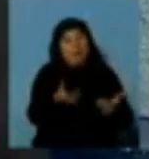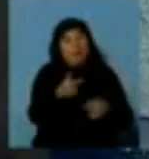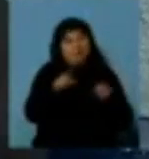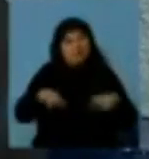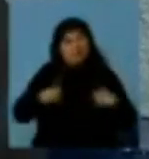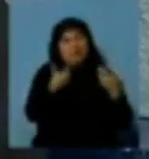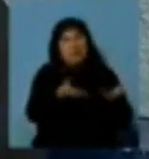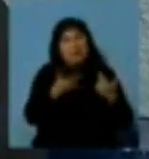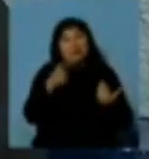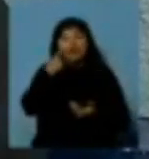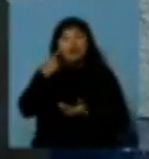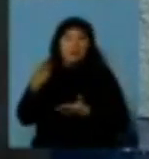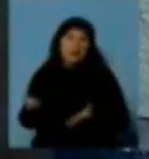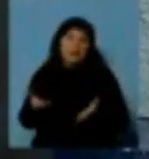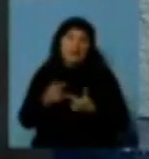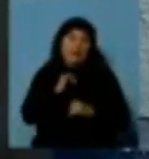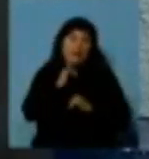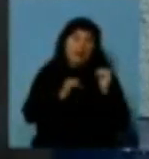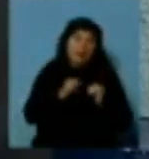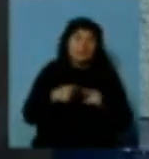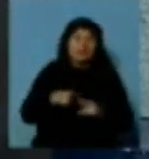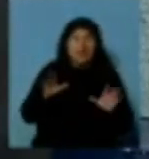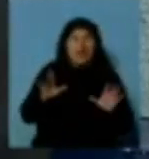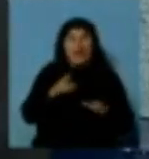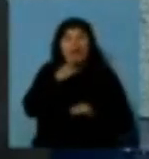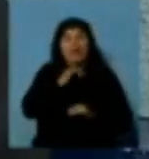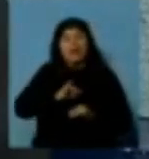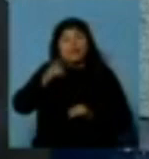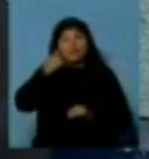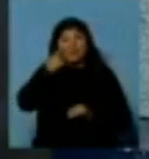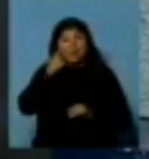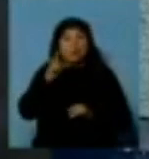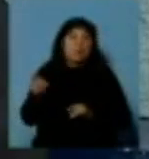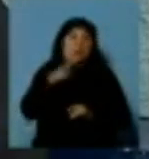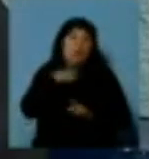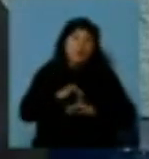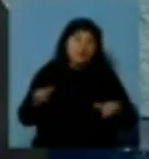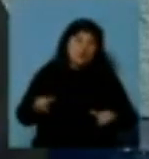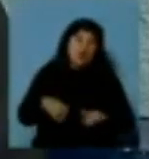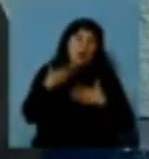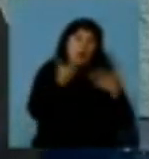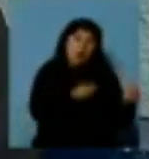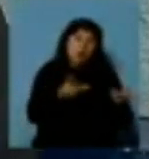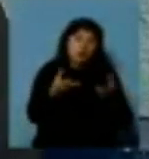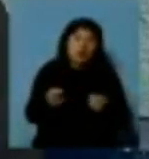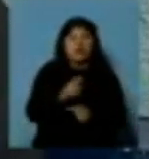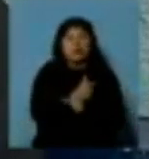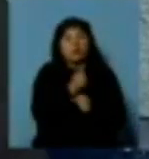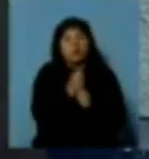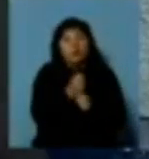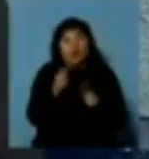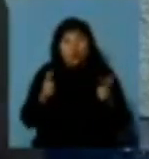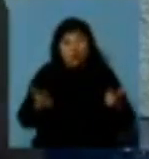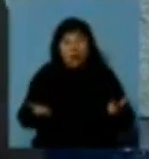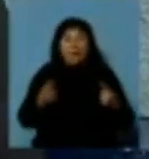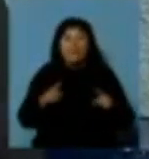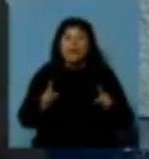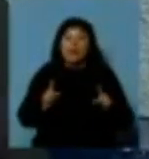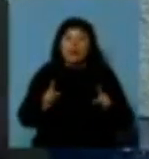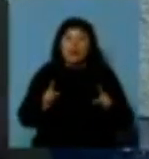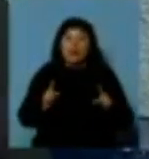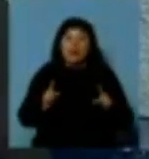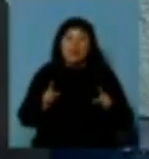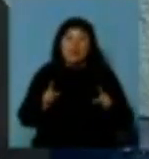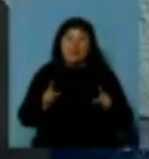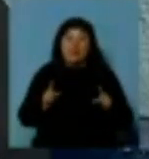una municipalidad declara por allá. Sí, estamos, ¿cómo se llama? Ayudando a la gente que no tiene trabajo. Y a la gente que no